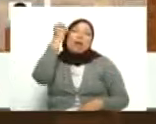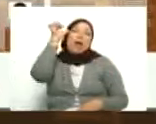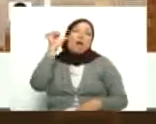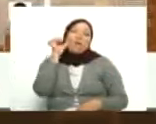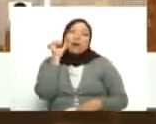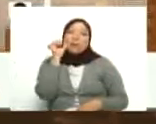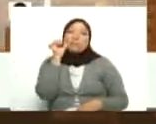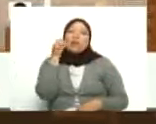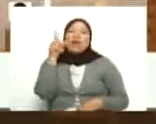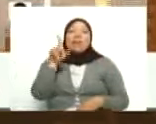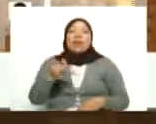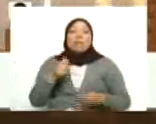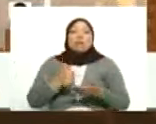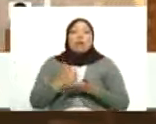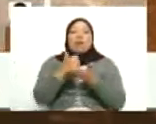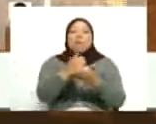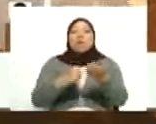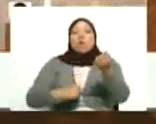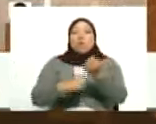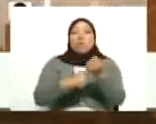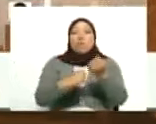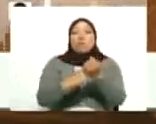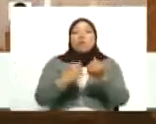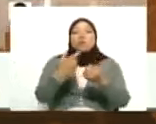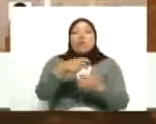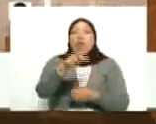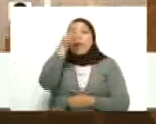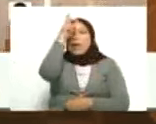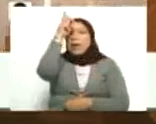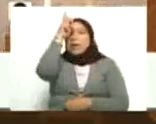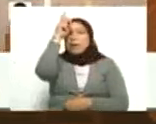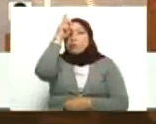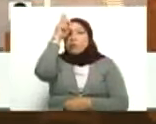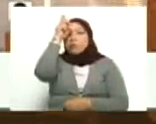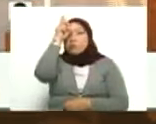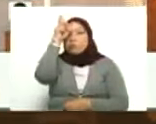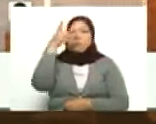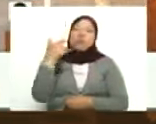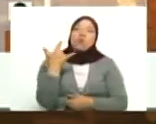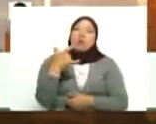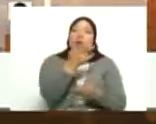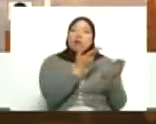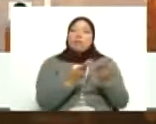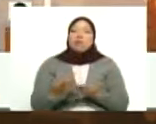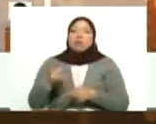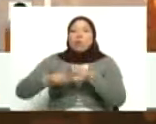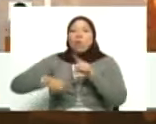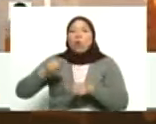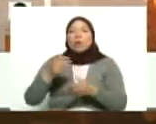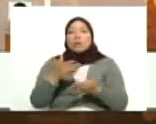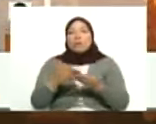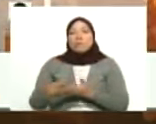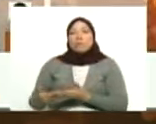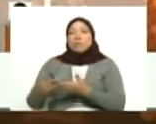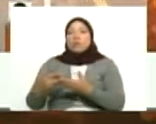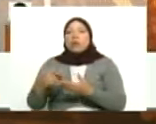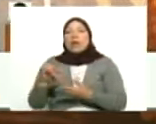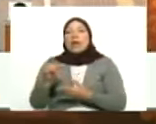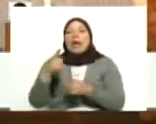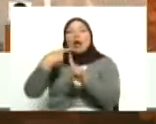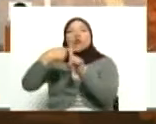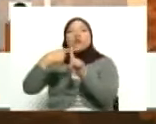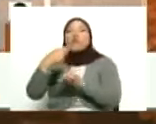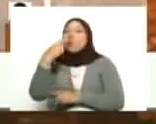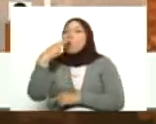gobierno de Egipto ahí en el aeropuerto de El Arish, ha sido recibida por funcionarios de la Media Luna Roja, con quien